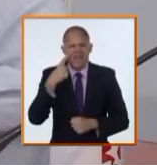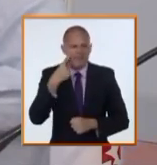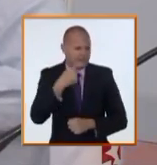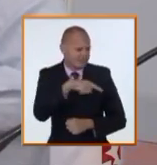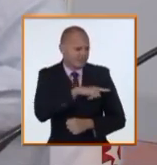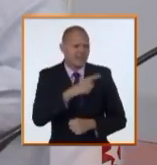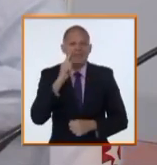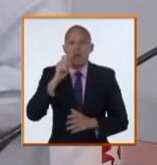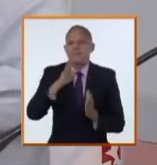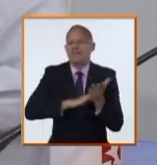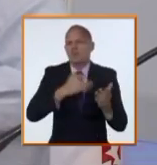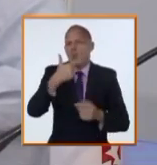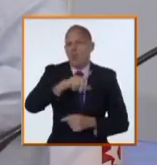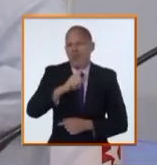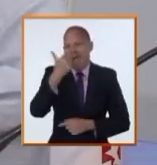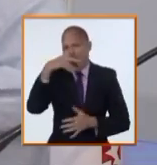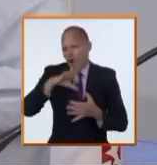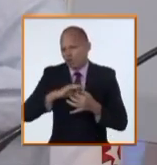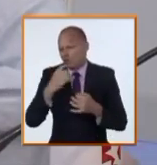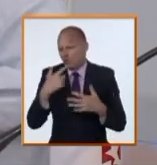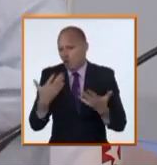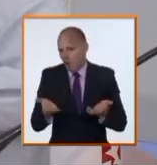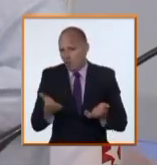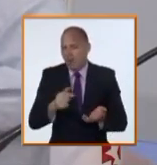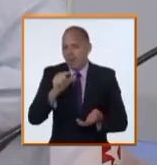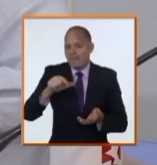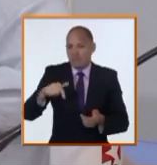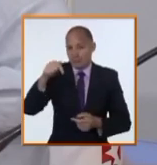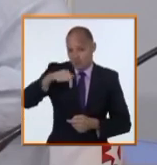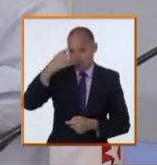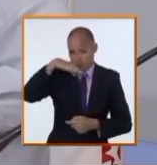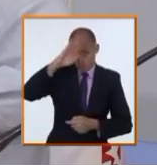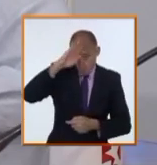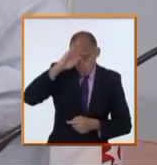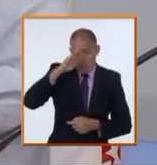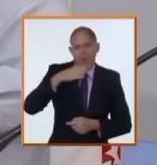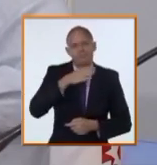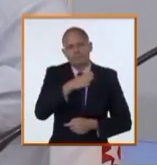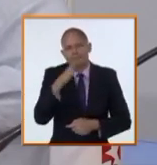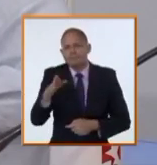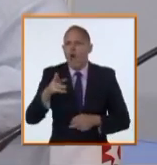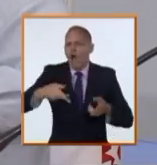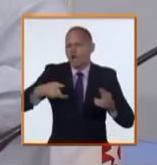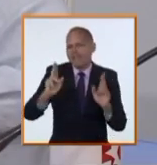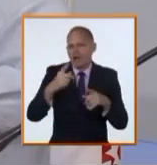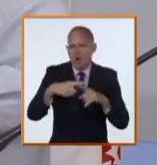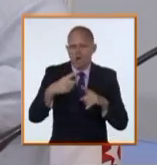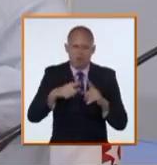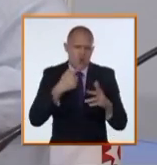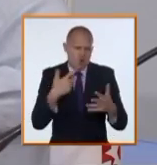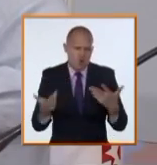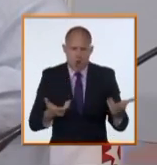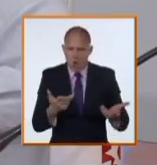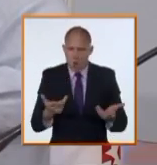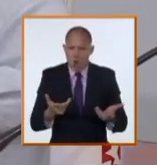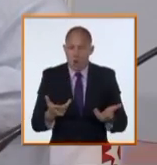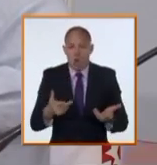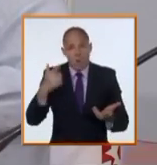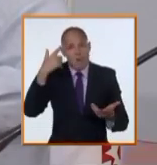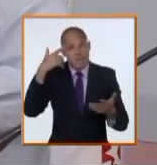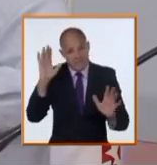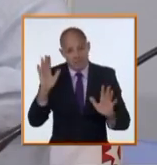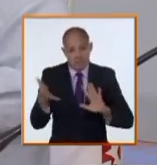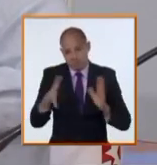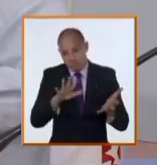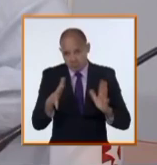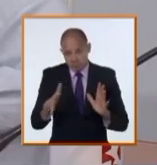julio y agosto donde nosotros estimamos de manera preliminar que debe haber más de un millón y medio de pernoctaciones en las instalaciones hoteleras